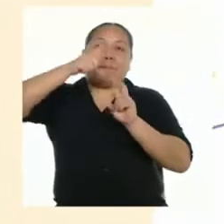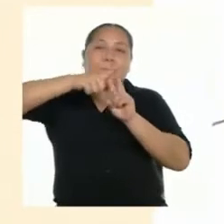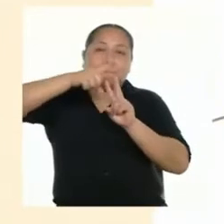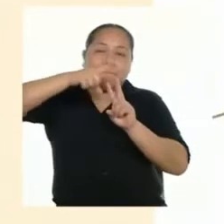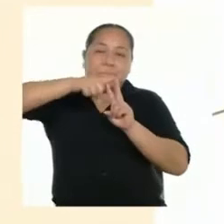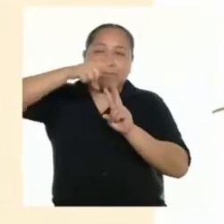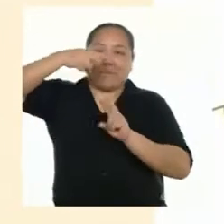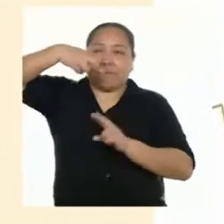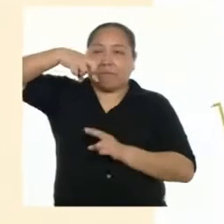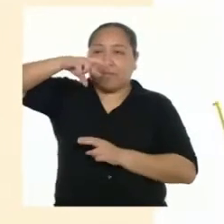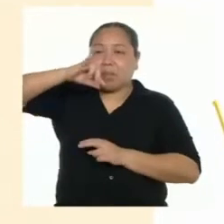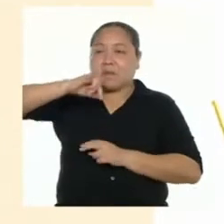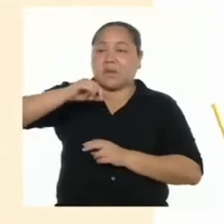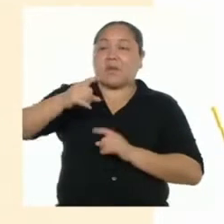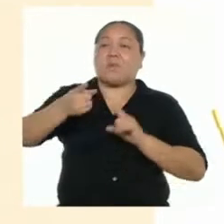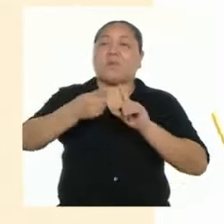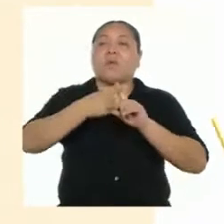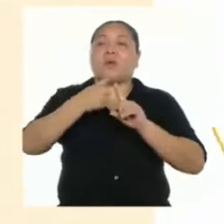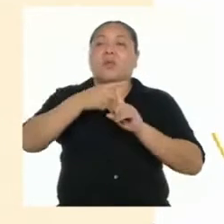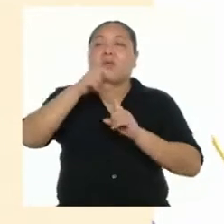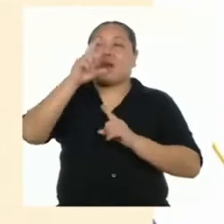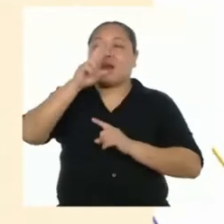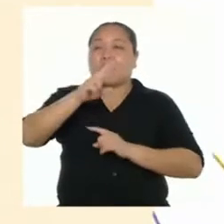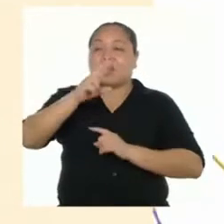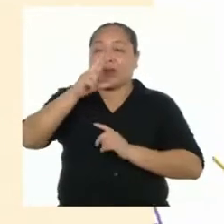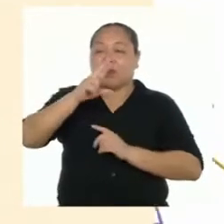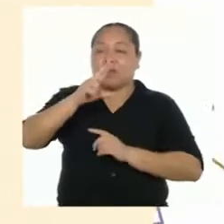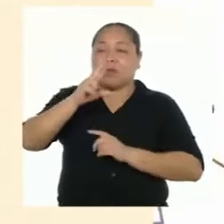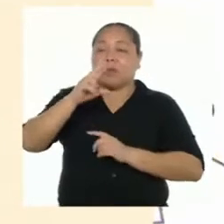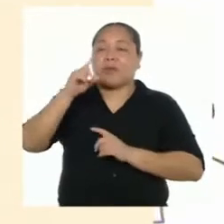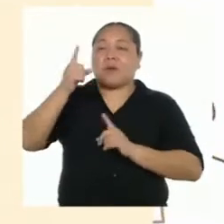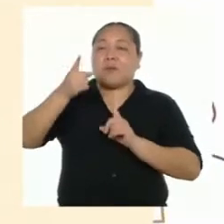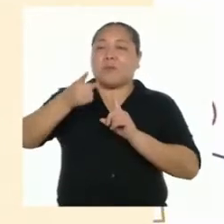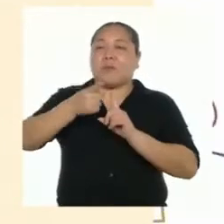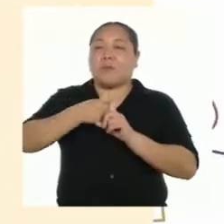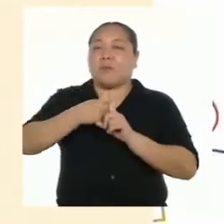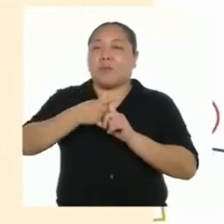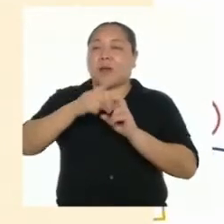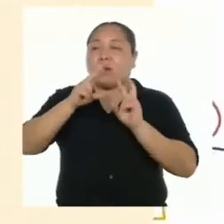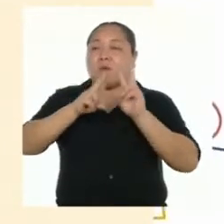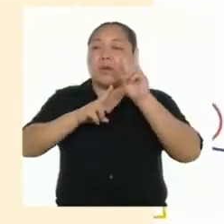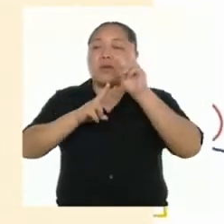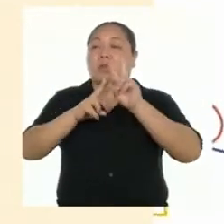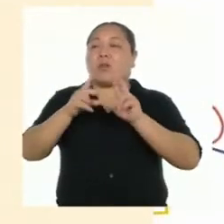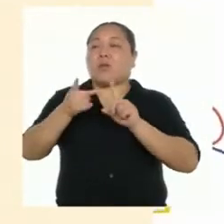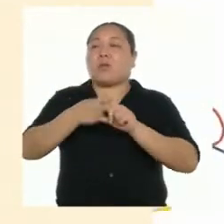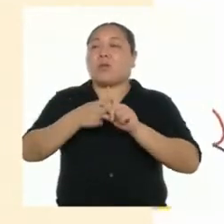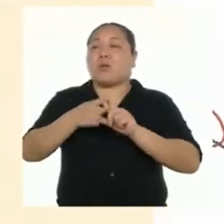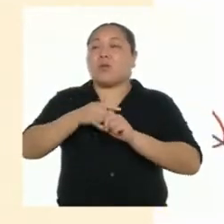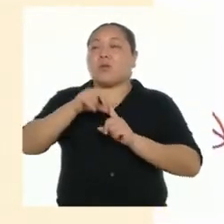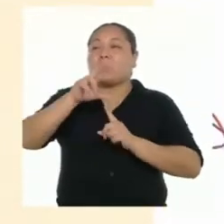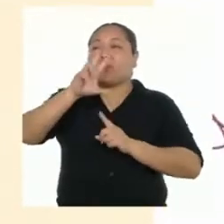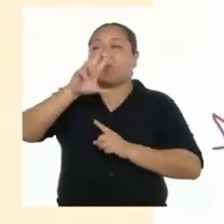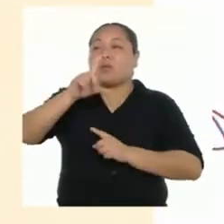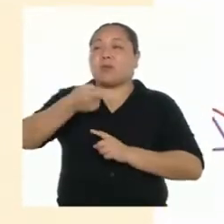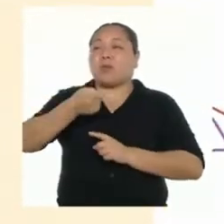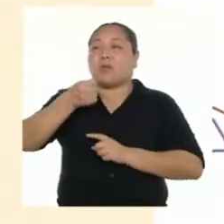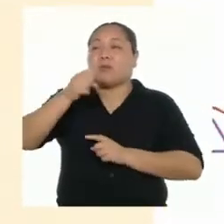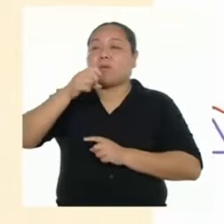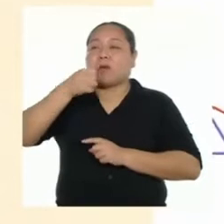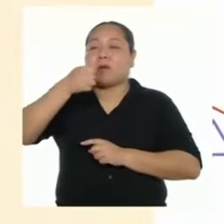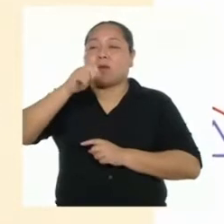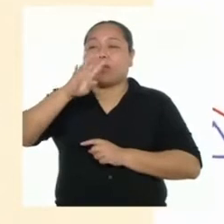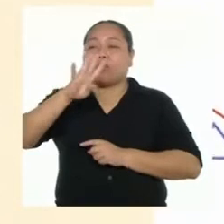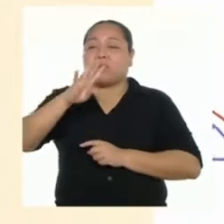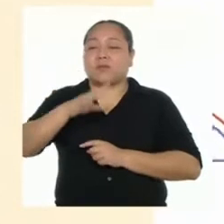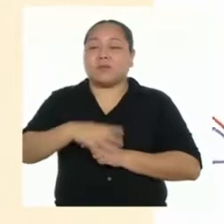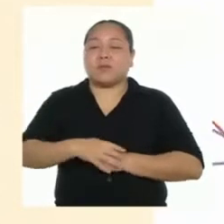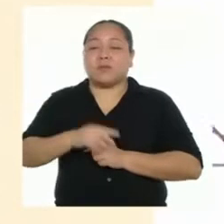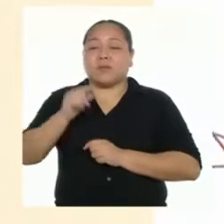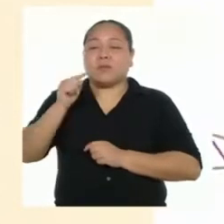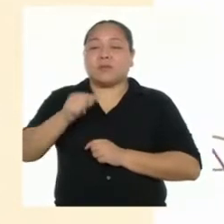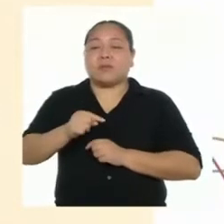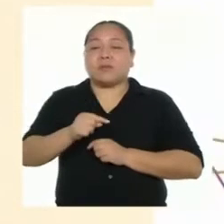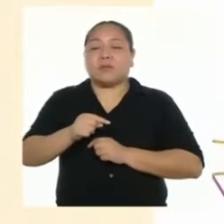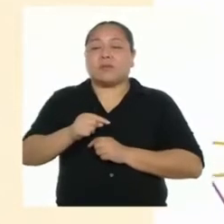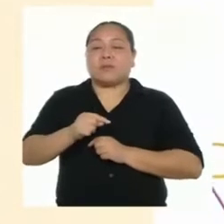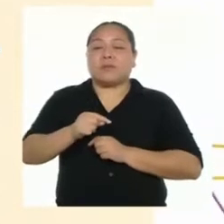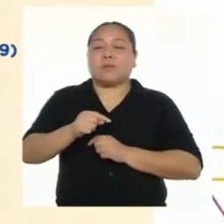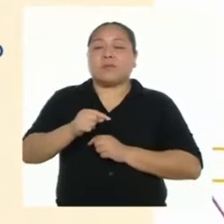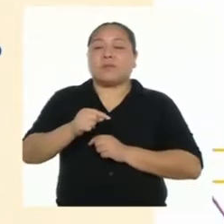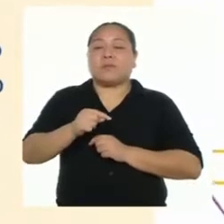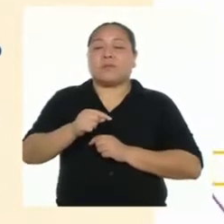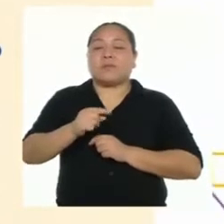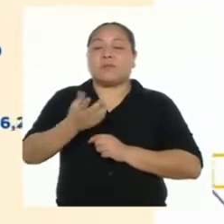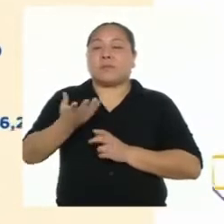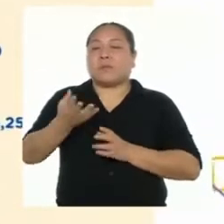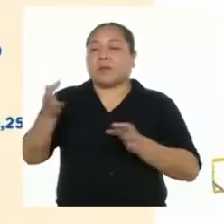pi por R mayúscula al cuadrado por la altura, menos pi por R minúscula al cuadrado por la altura.